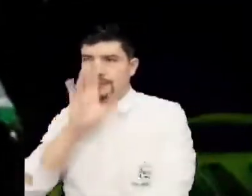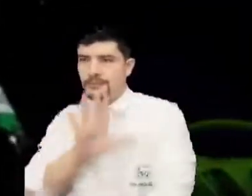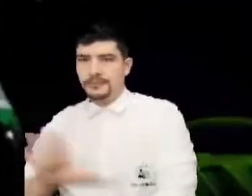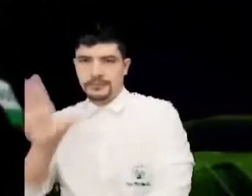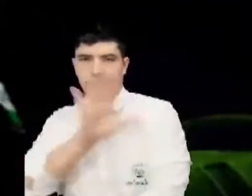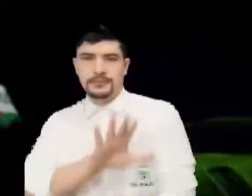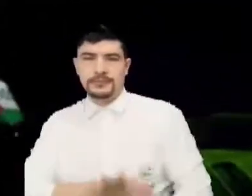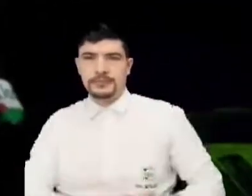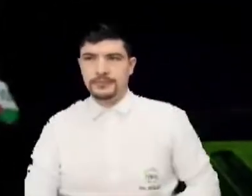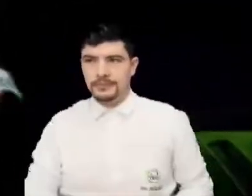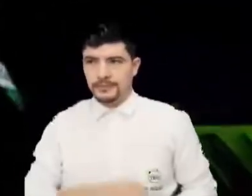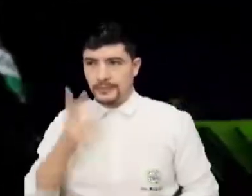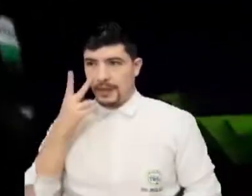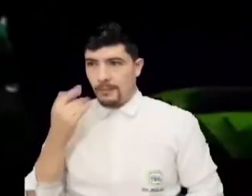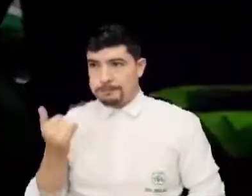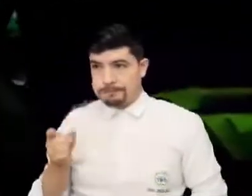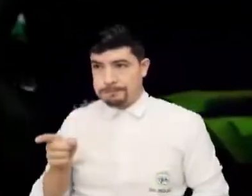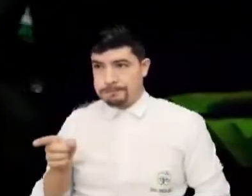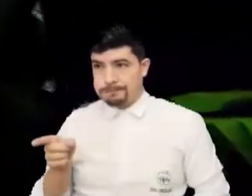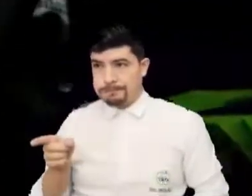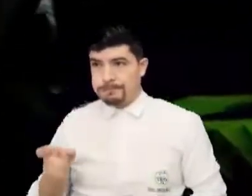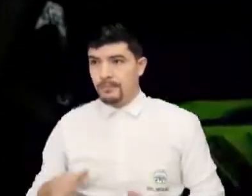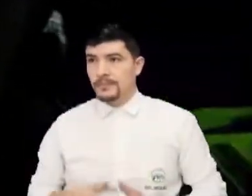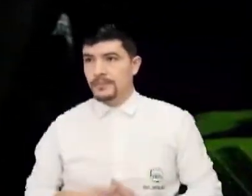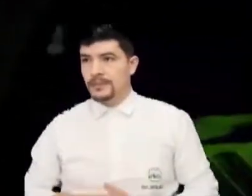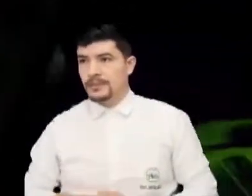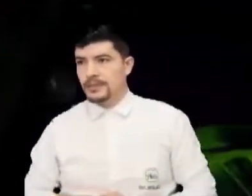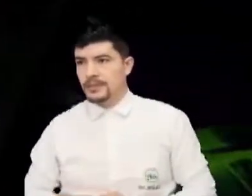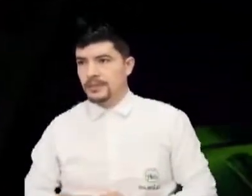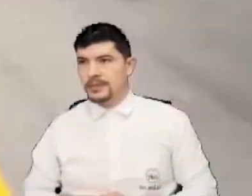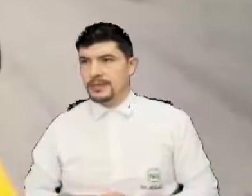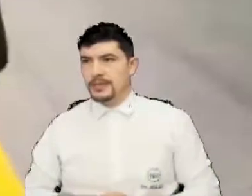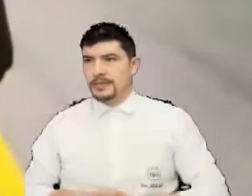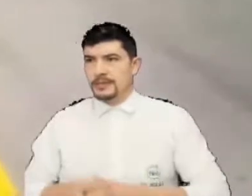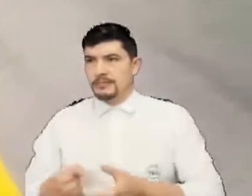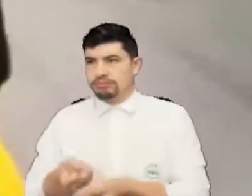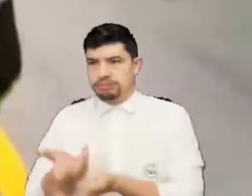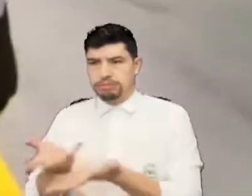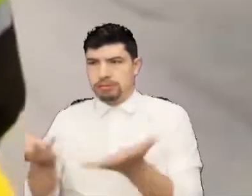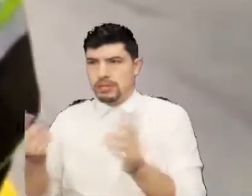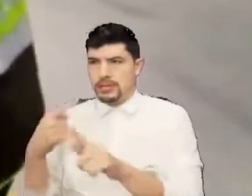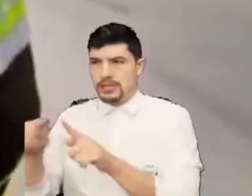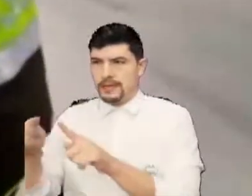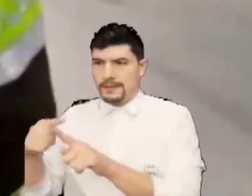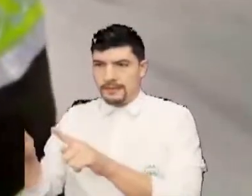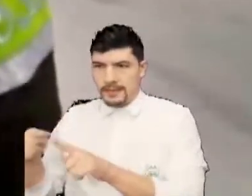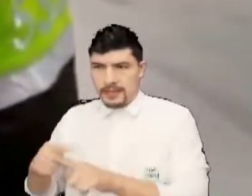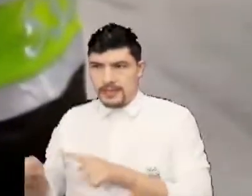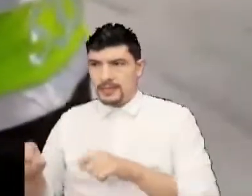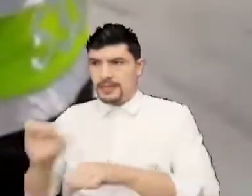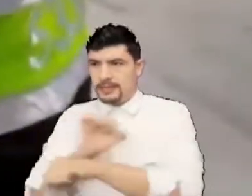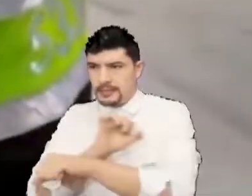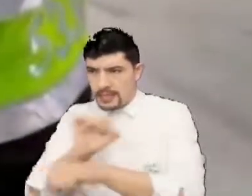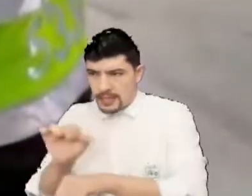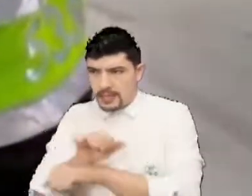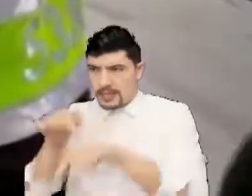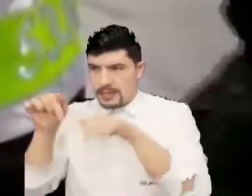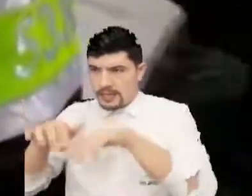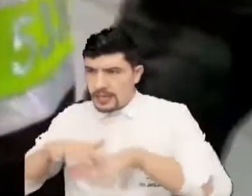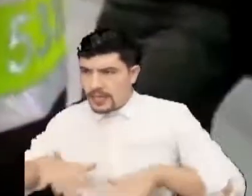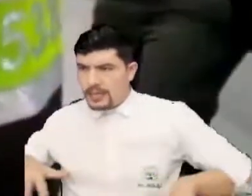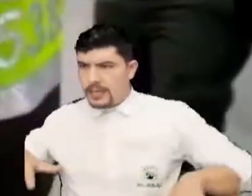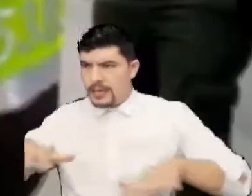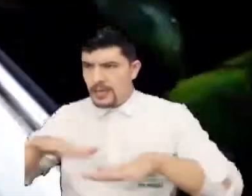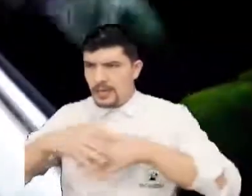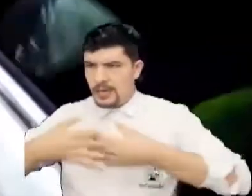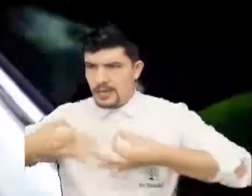hora, poca presencia de vehículos en este... en esta vía principal se están cumpliendo las medidas de protocolo.